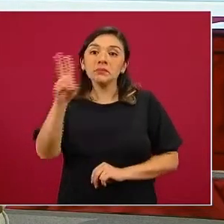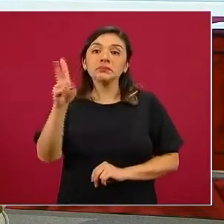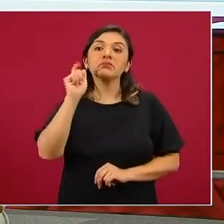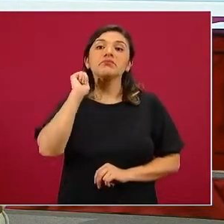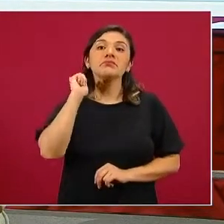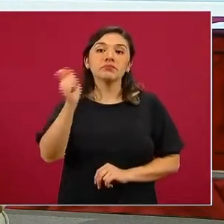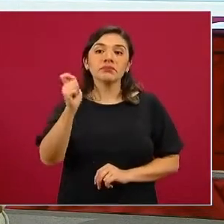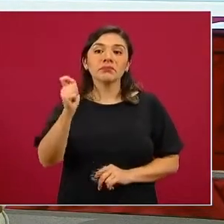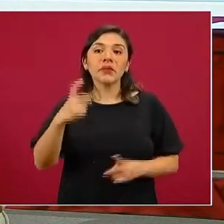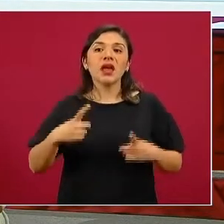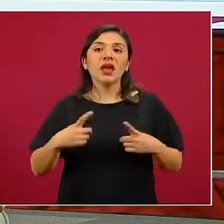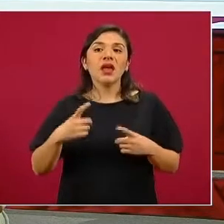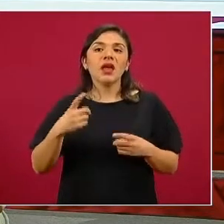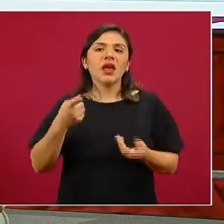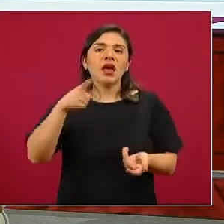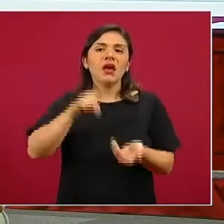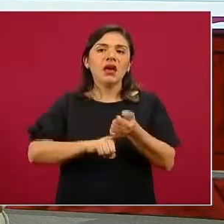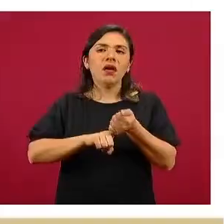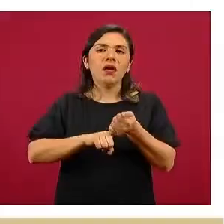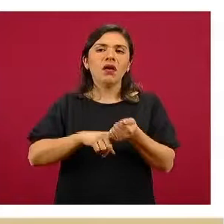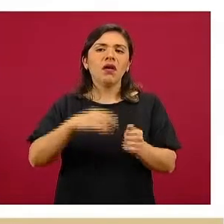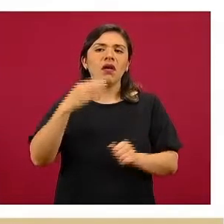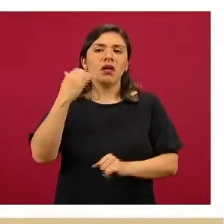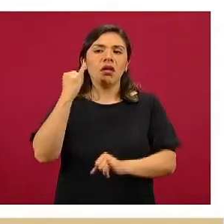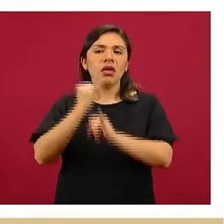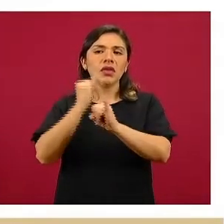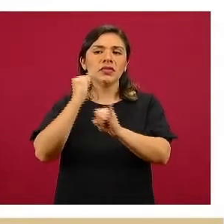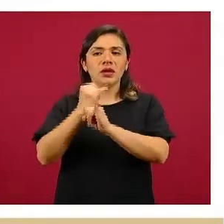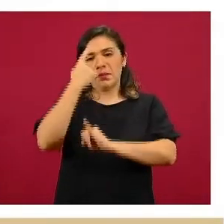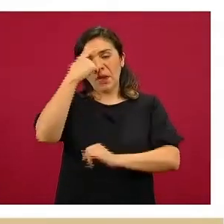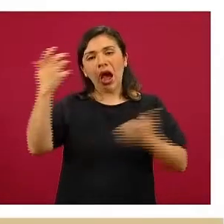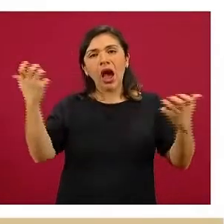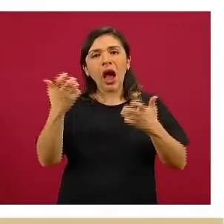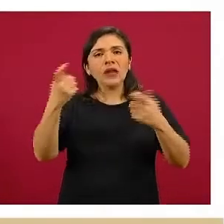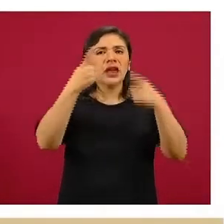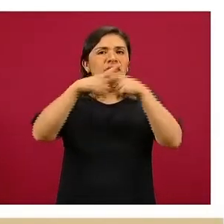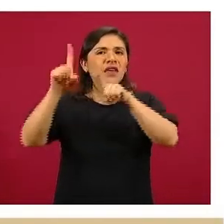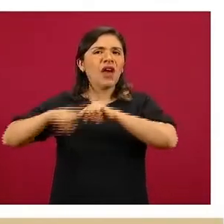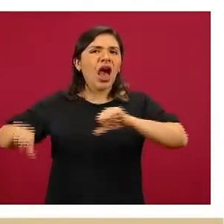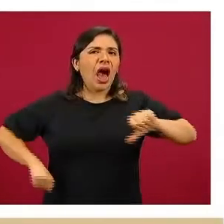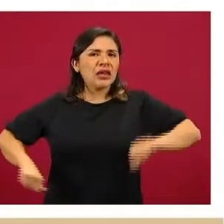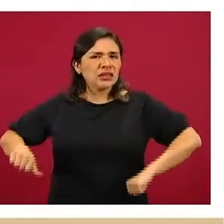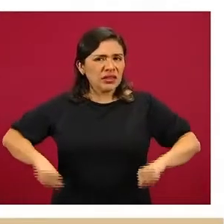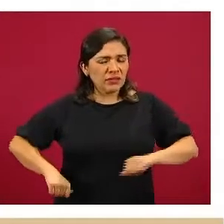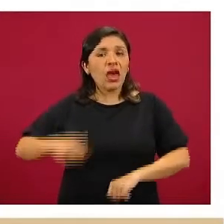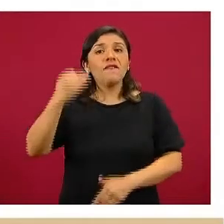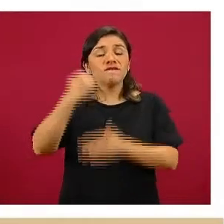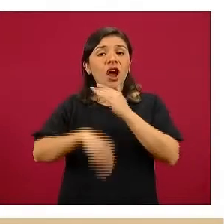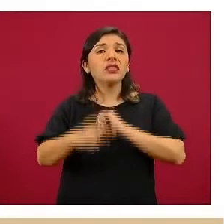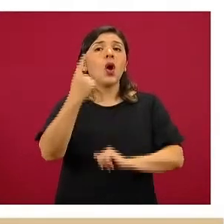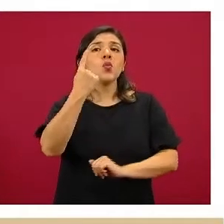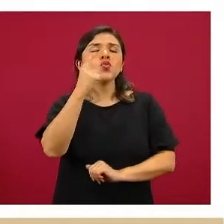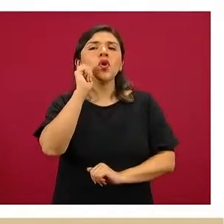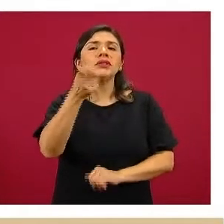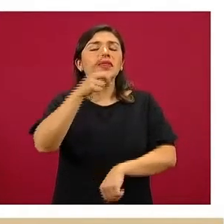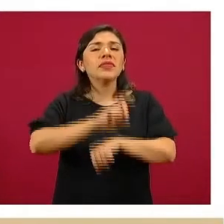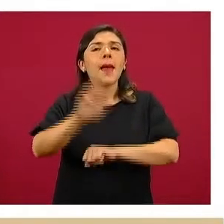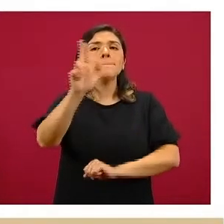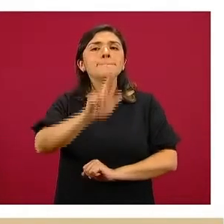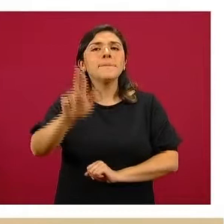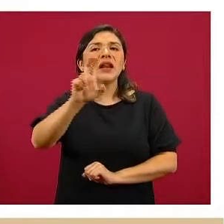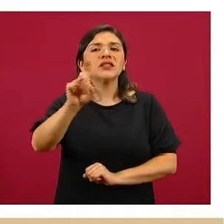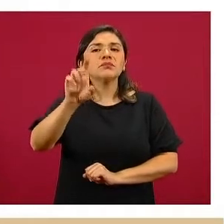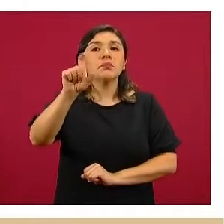es la dirección donde estamos llevando a cabo todos los eventos. Uno de los todavía pendientes es el martes